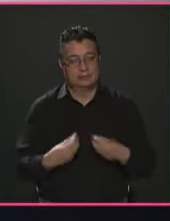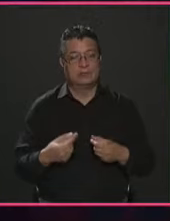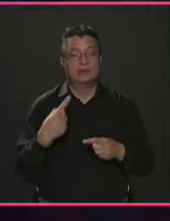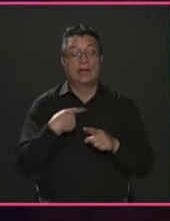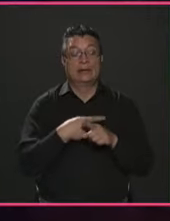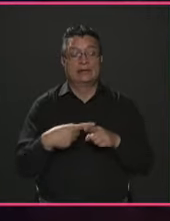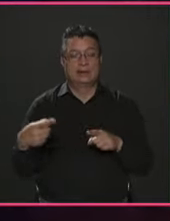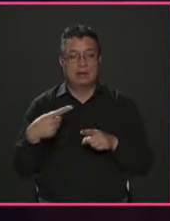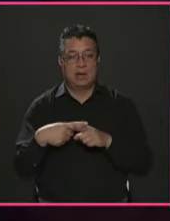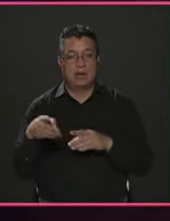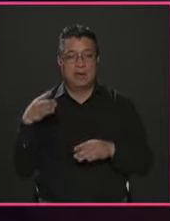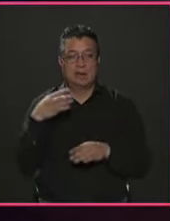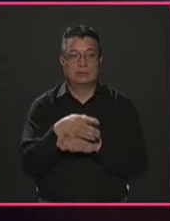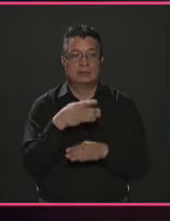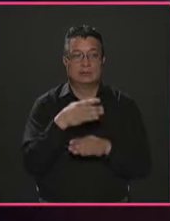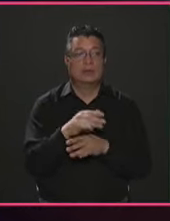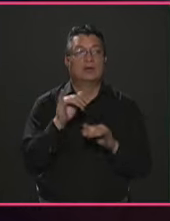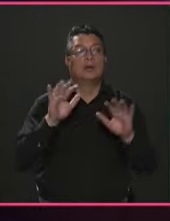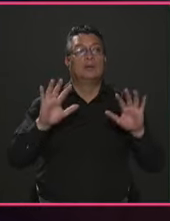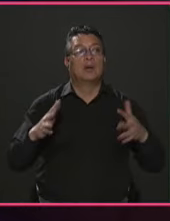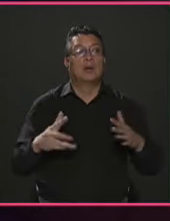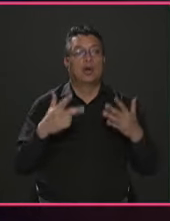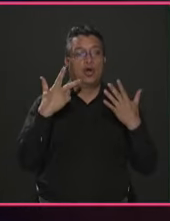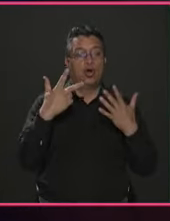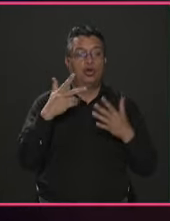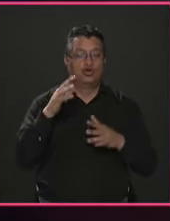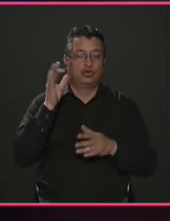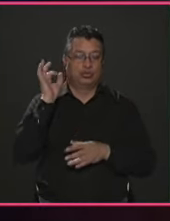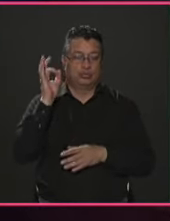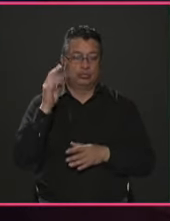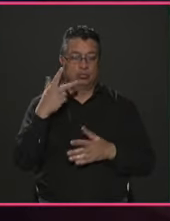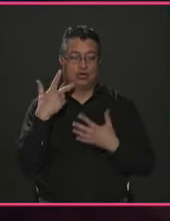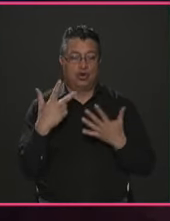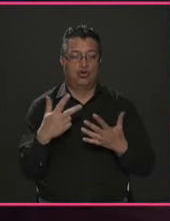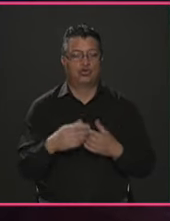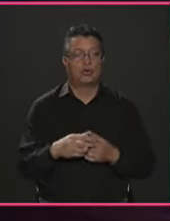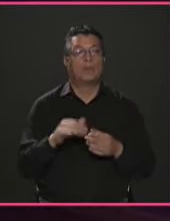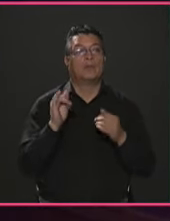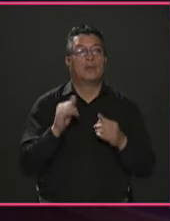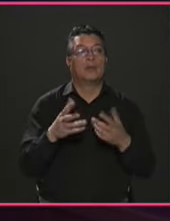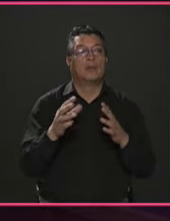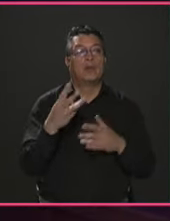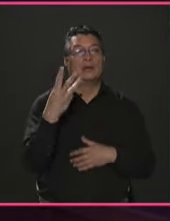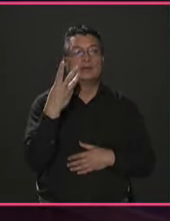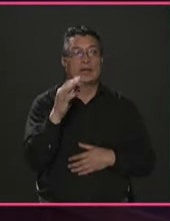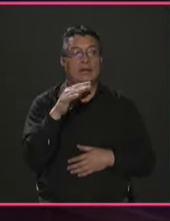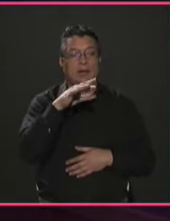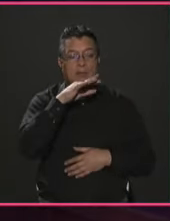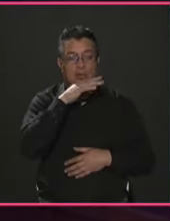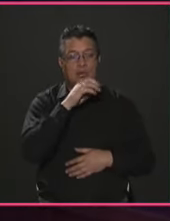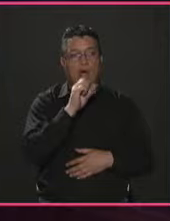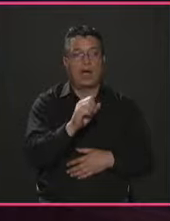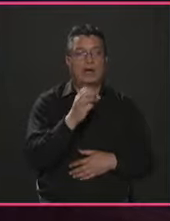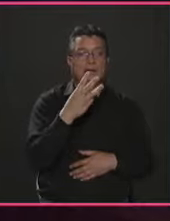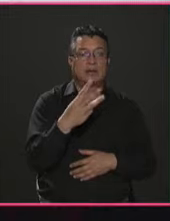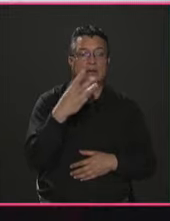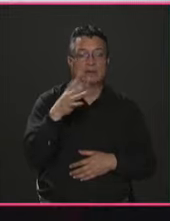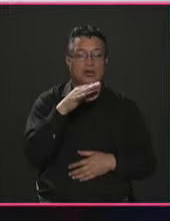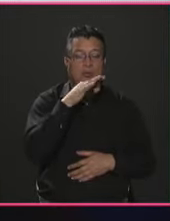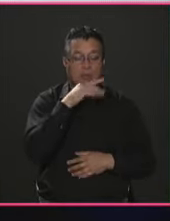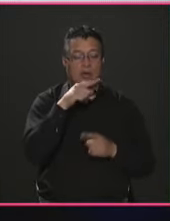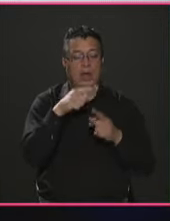semanal y aproximadamente ocho sesiones y unos 30 minutos a 35 minutos